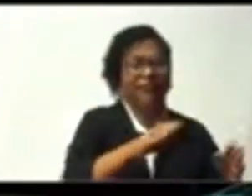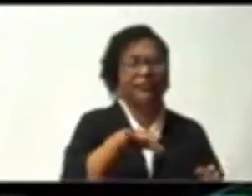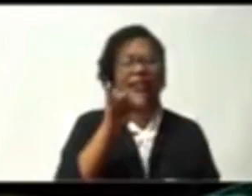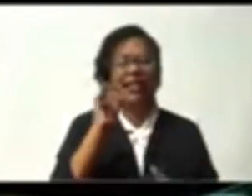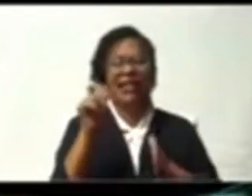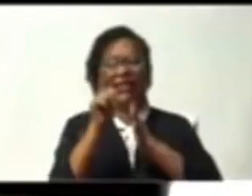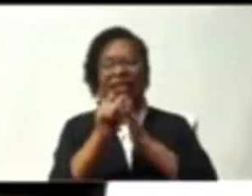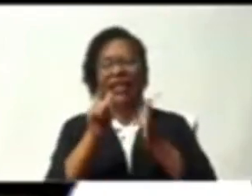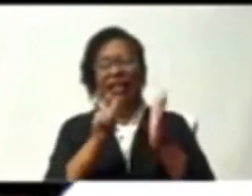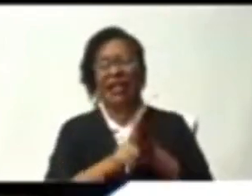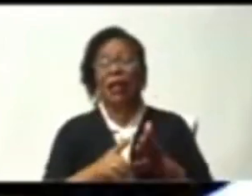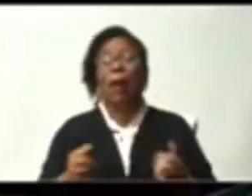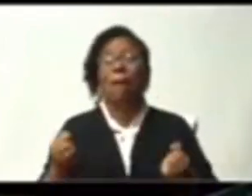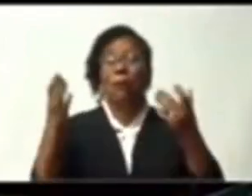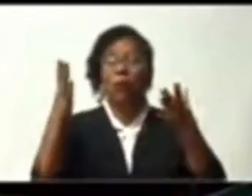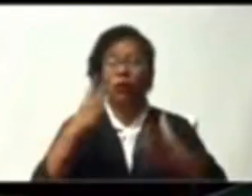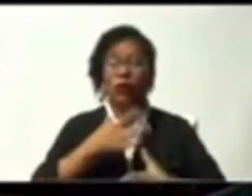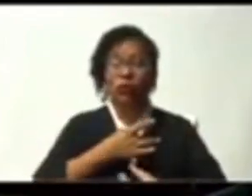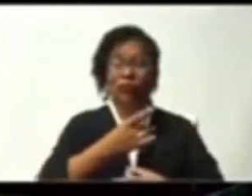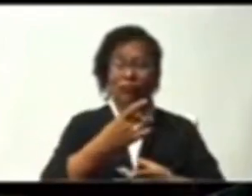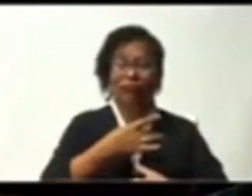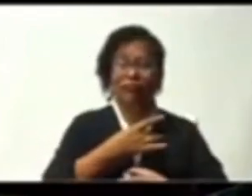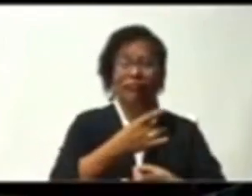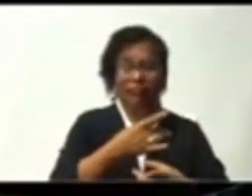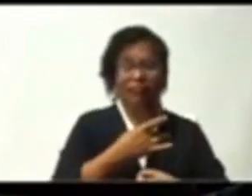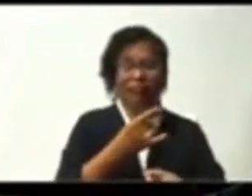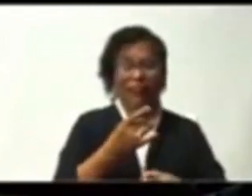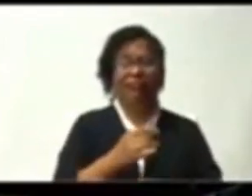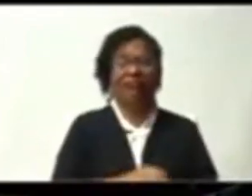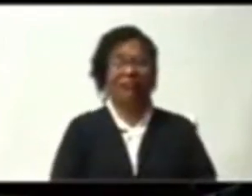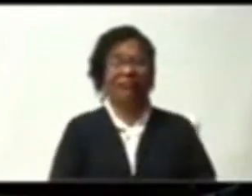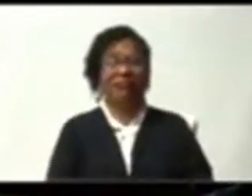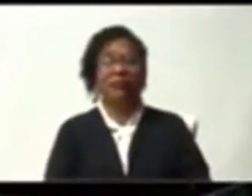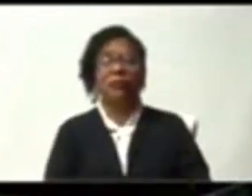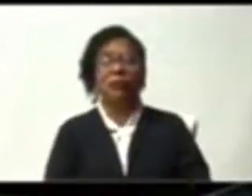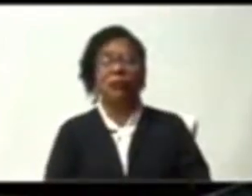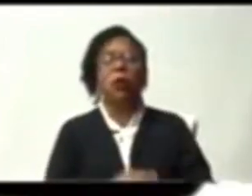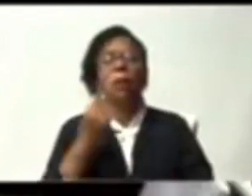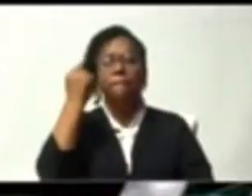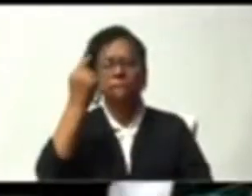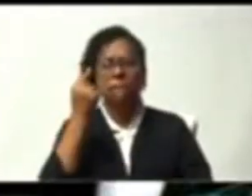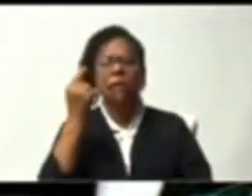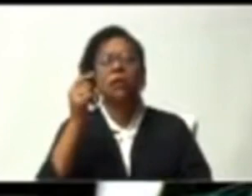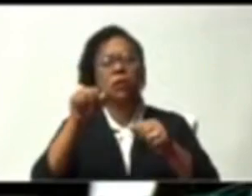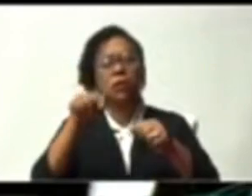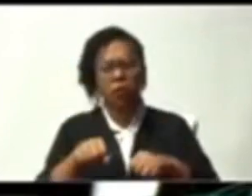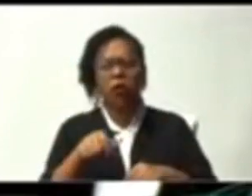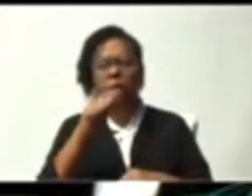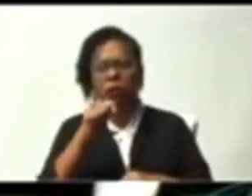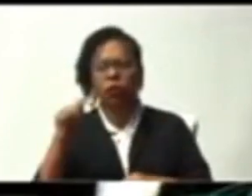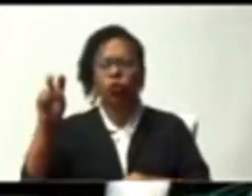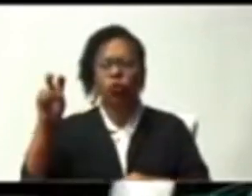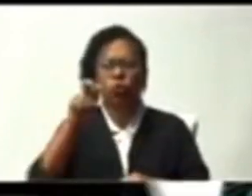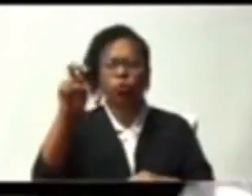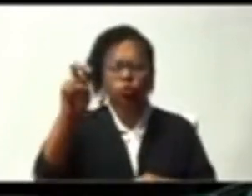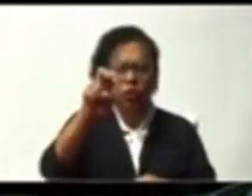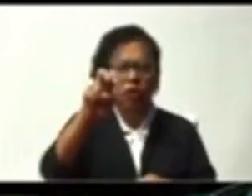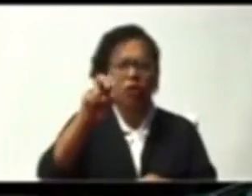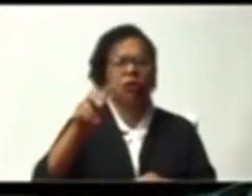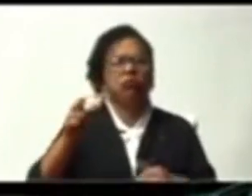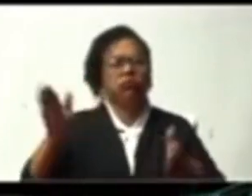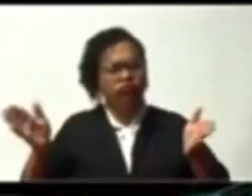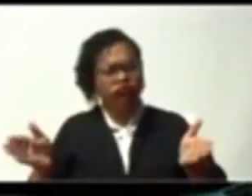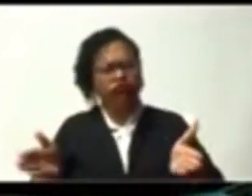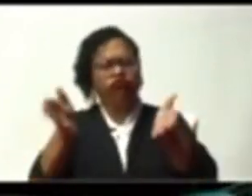se puede fomentar el turismo, se puede fomentar la aviación civil, pero también nosotros quisiéramos